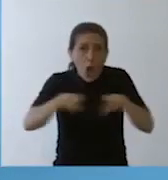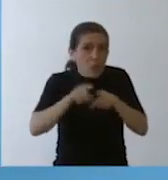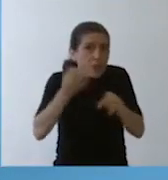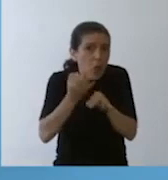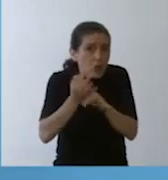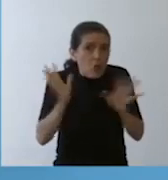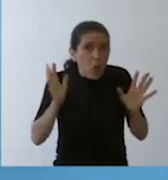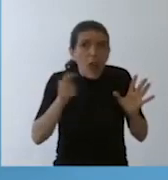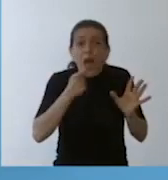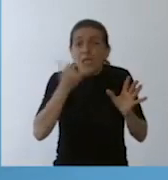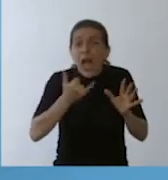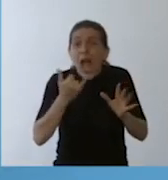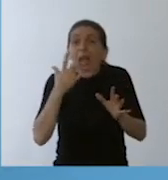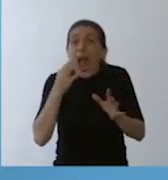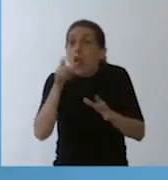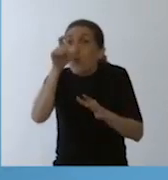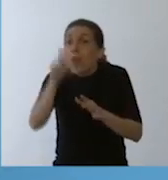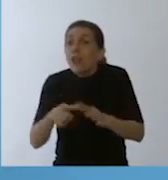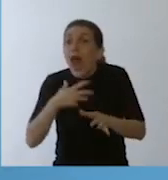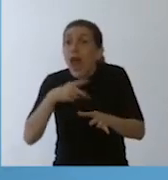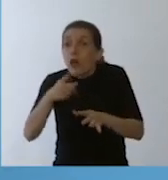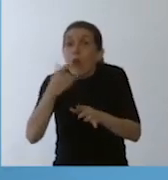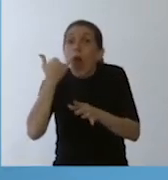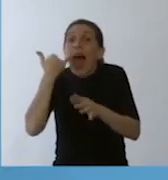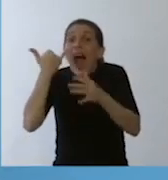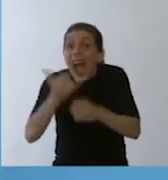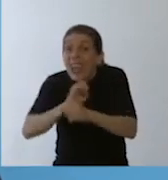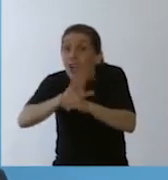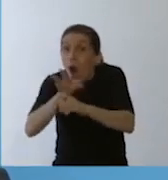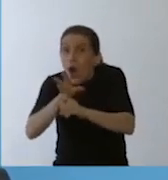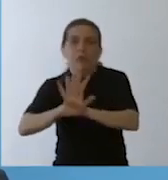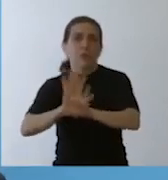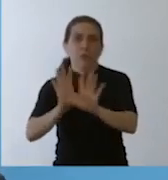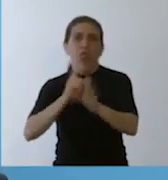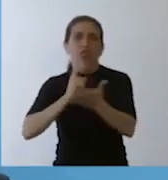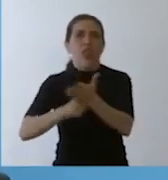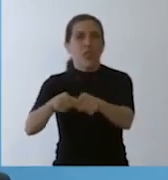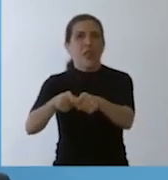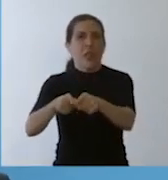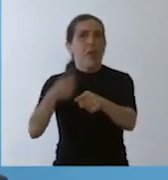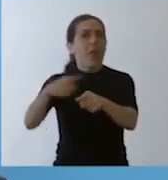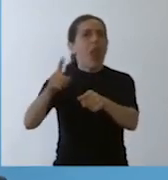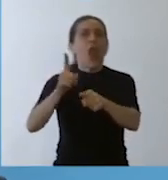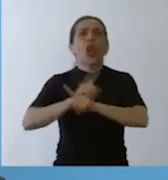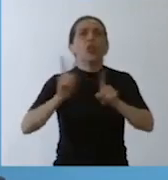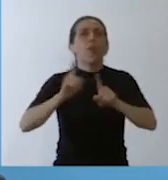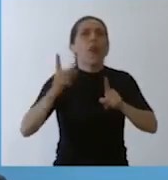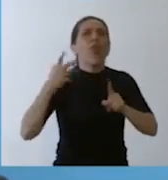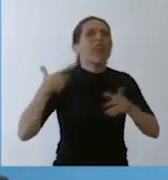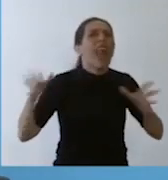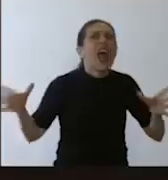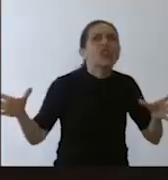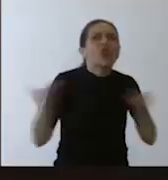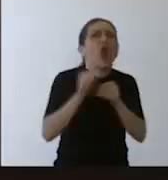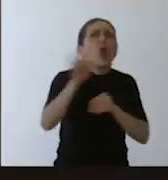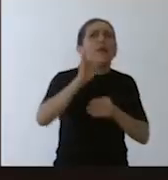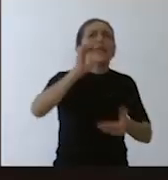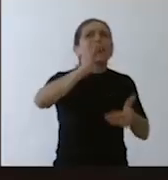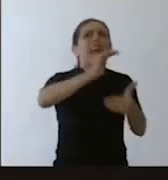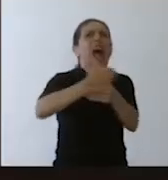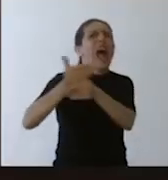problema específico, se actúa ahí, pero no se puede tomar una medida general de terminar con las clases en las universidades.